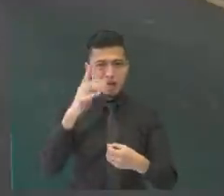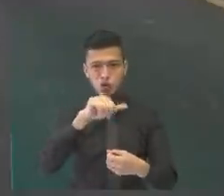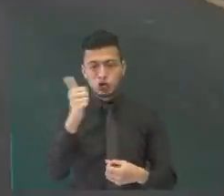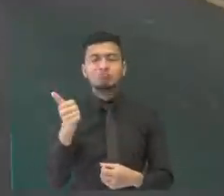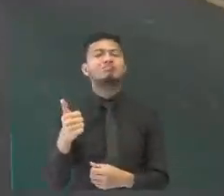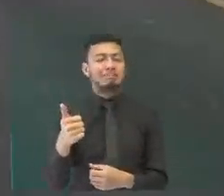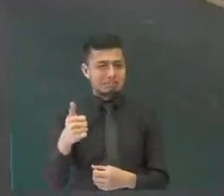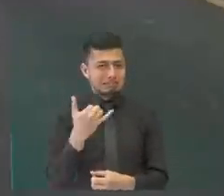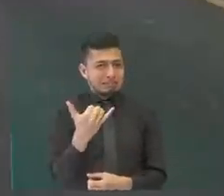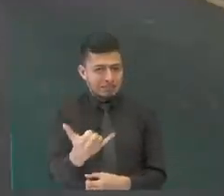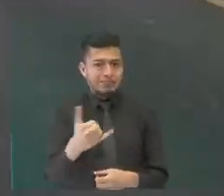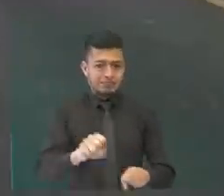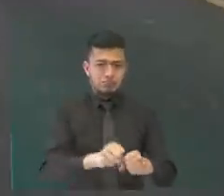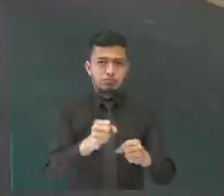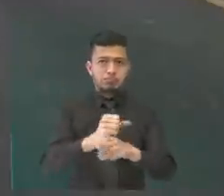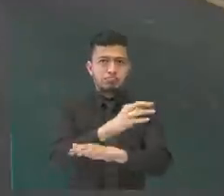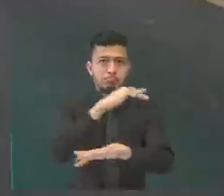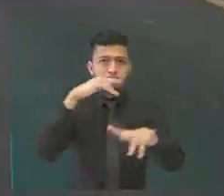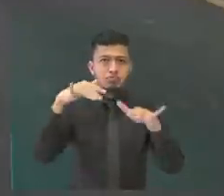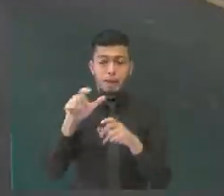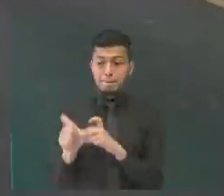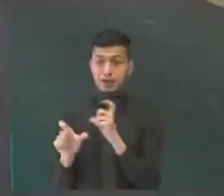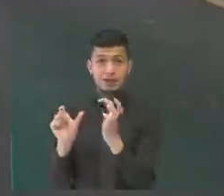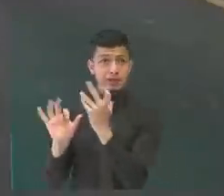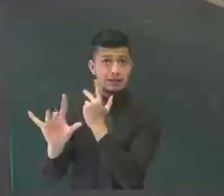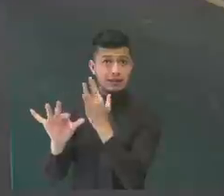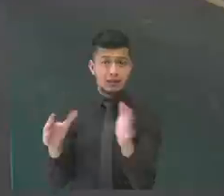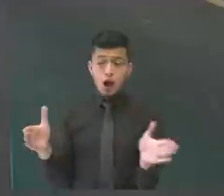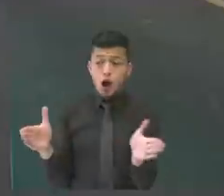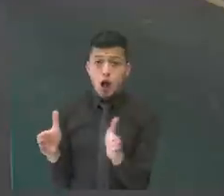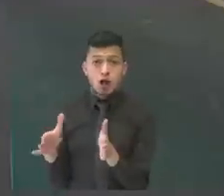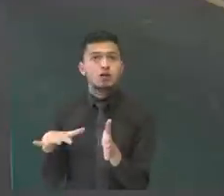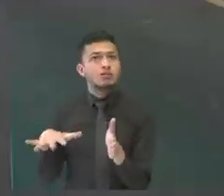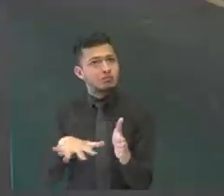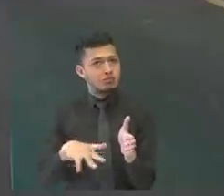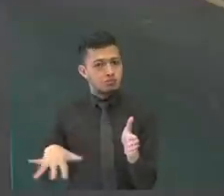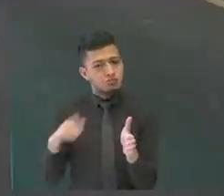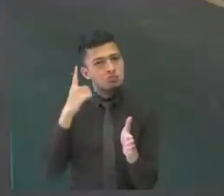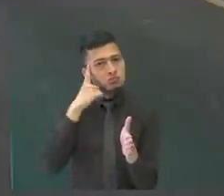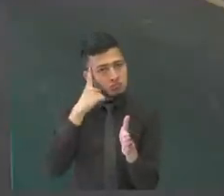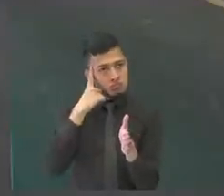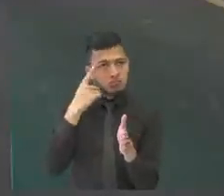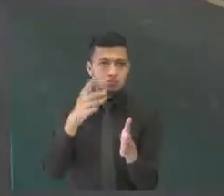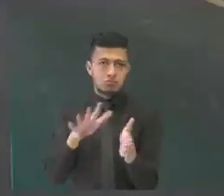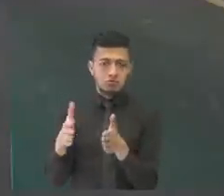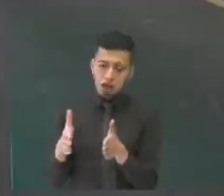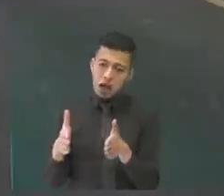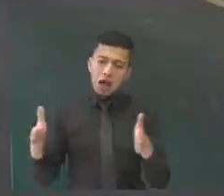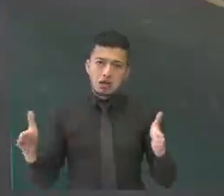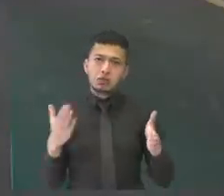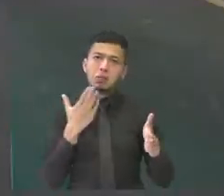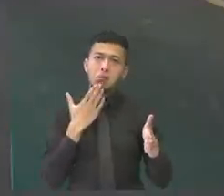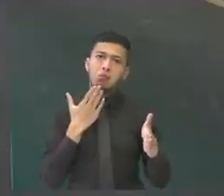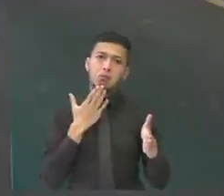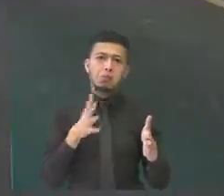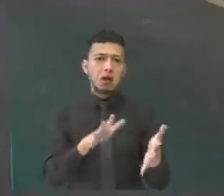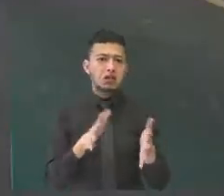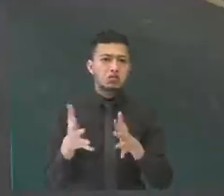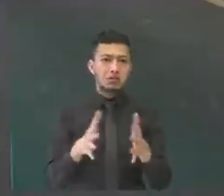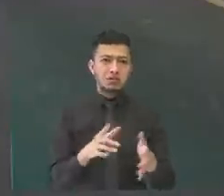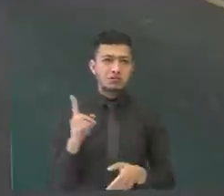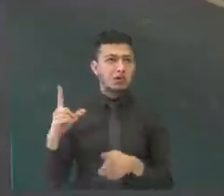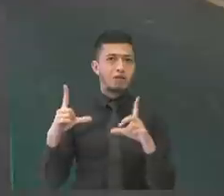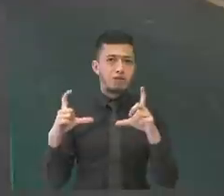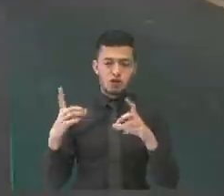pues, bastante limitado, y eso que aquí estamos en una zona que tiene, por lo menos en términos de ancho, espacios bastantes. Si esta foto fuera